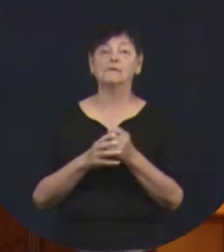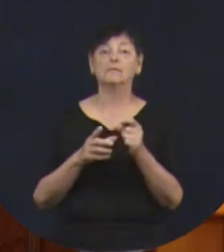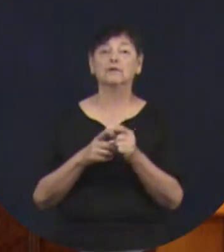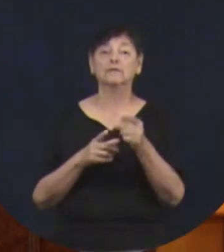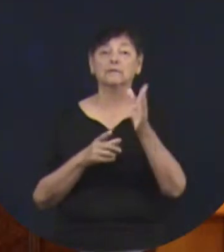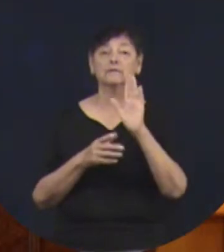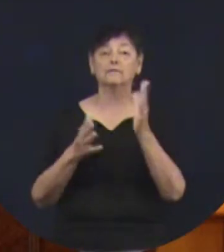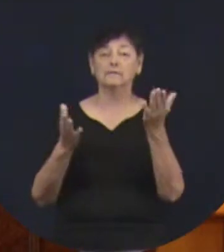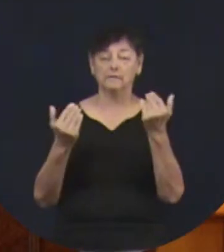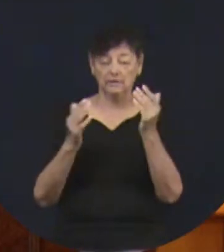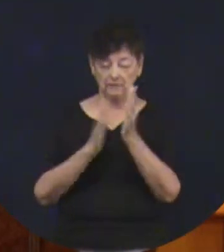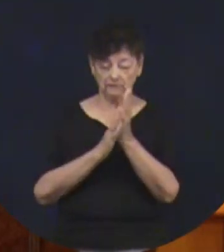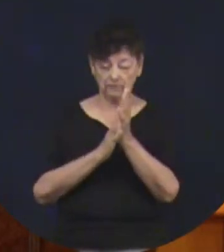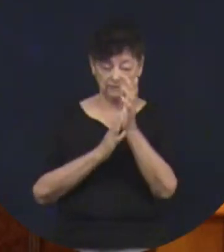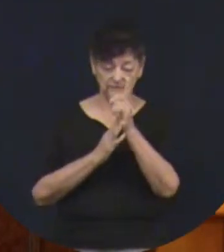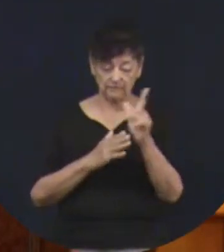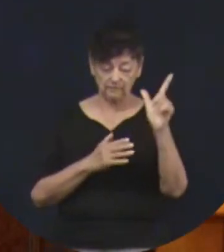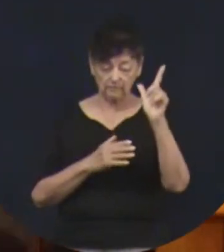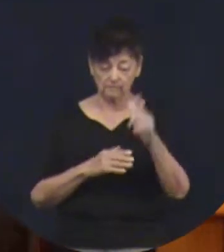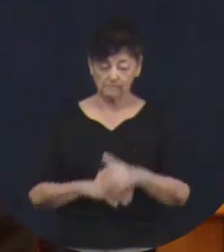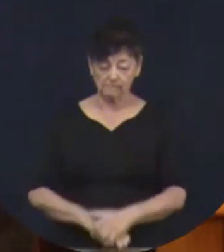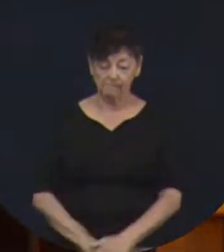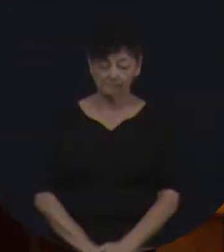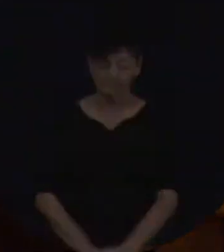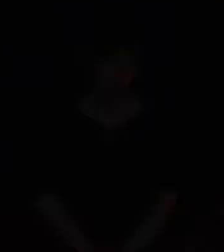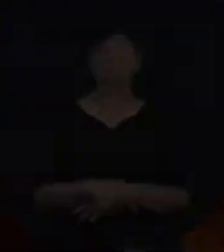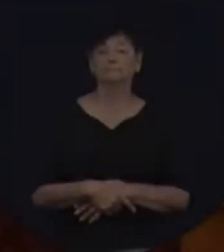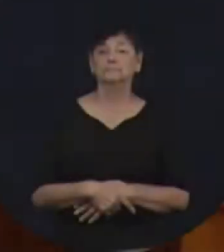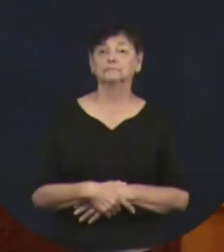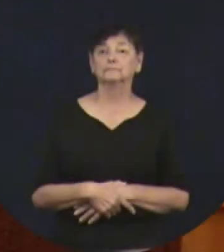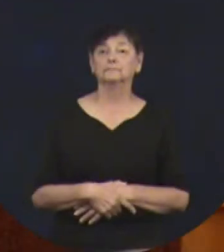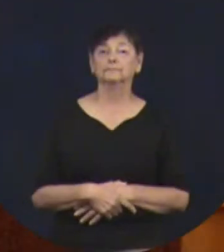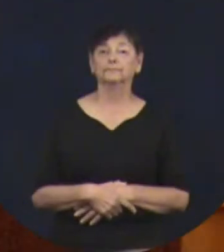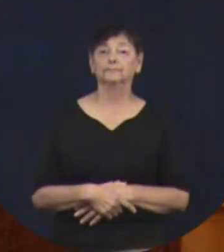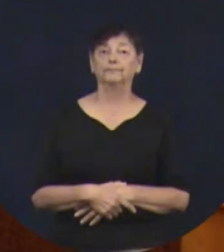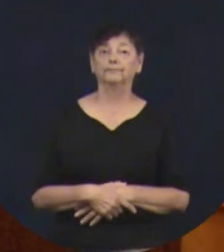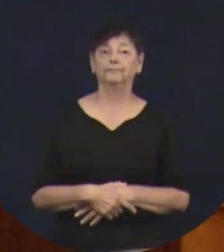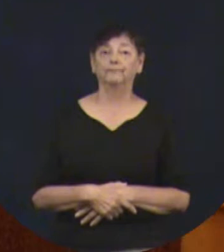Palabra de Dios. Te alabamos, Señor. Señor.